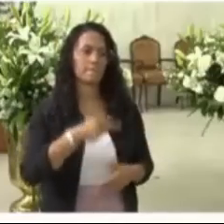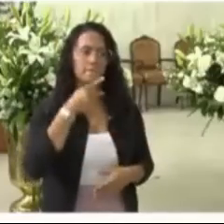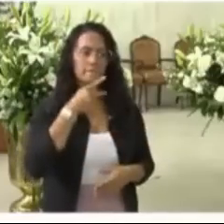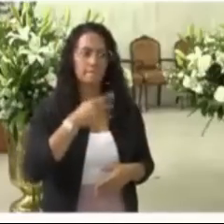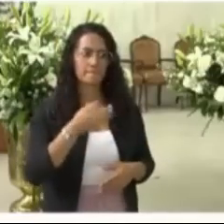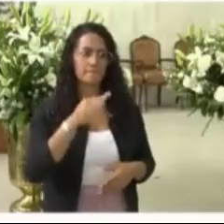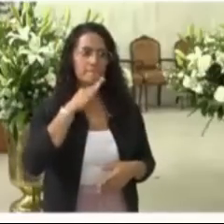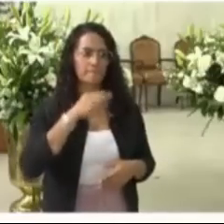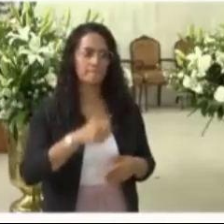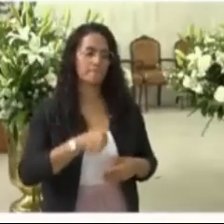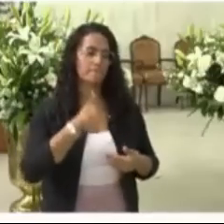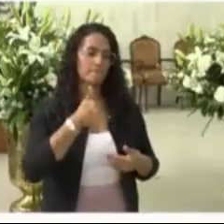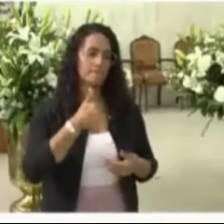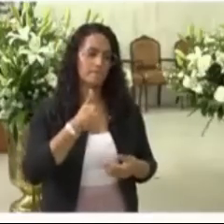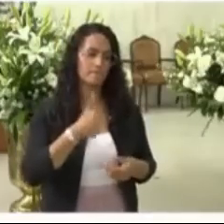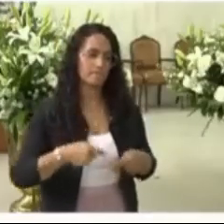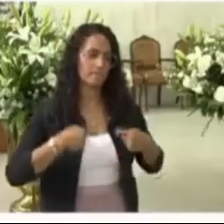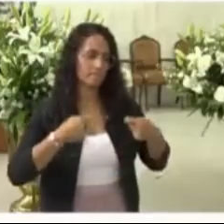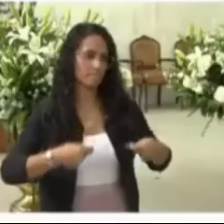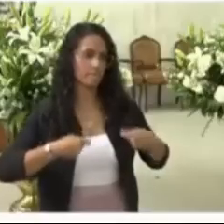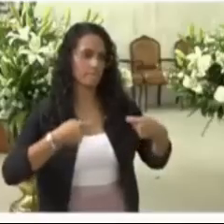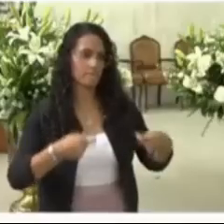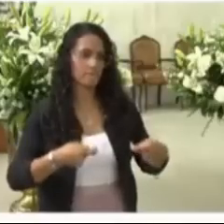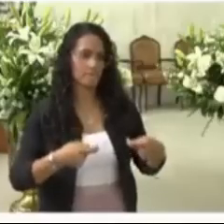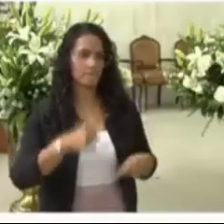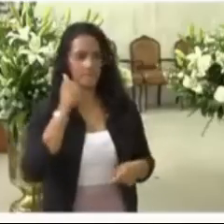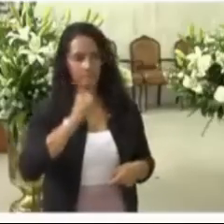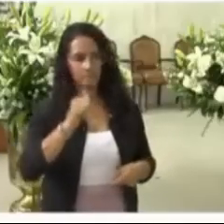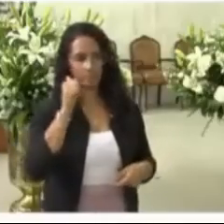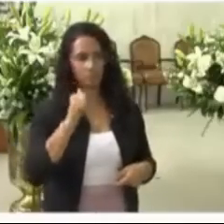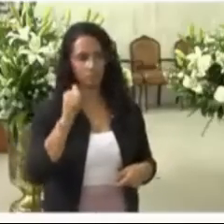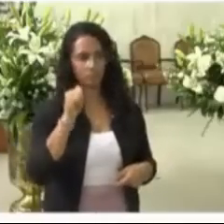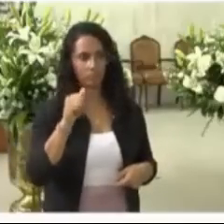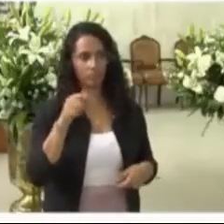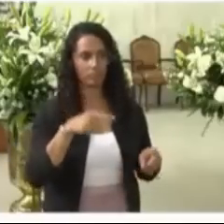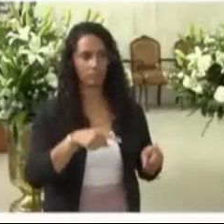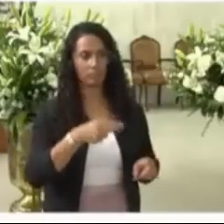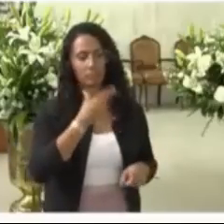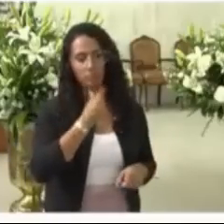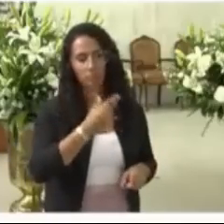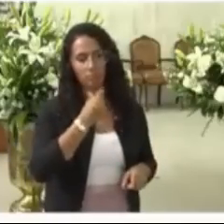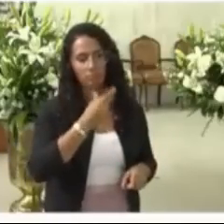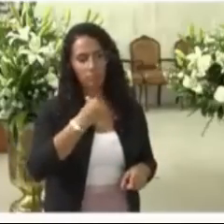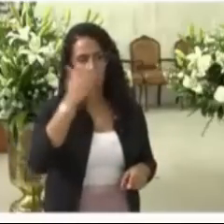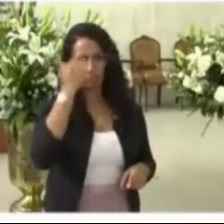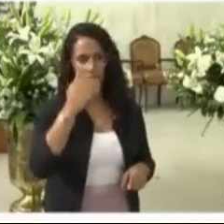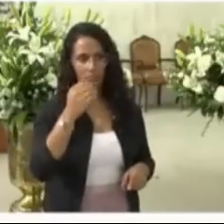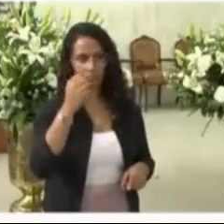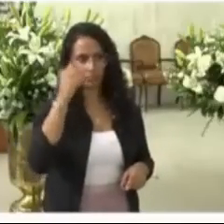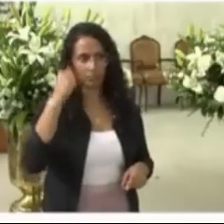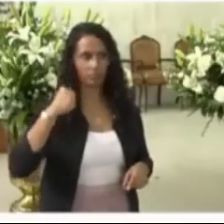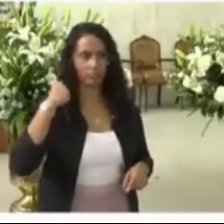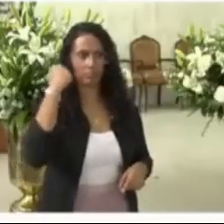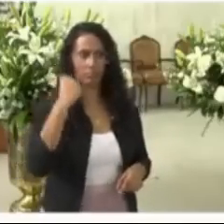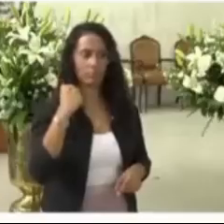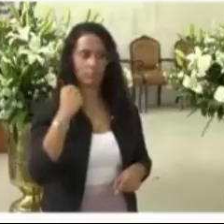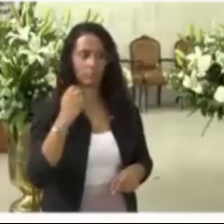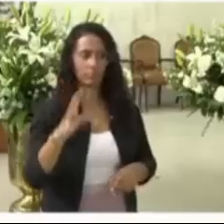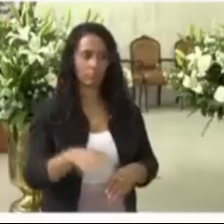Señor, llegó el punto culminante de su oración: oh Dios nuestro,